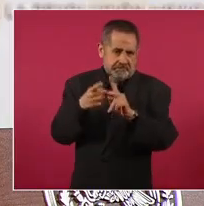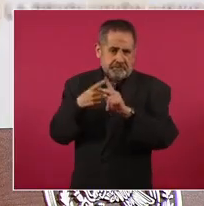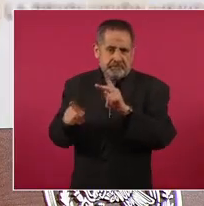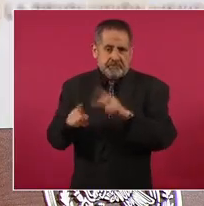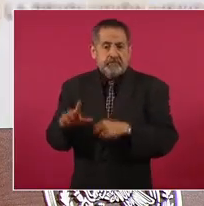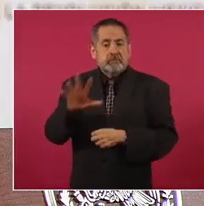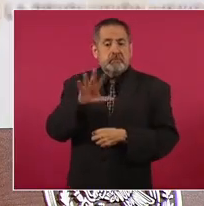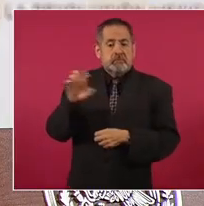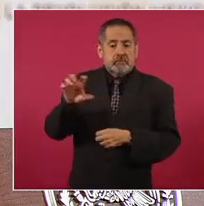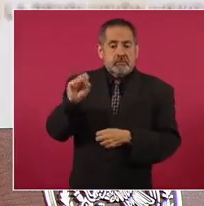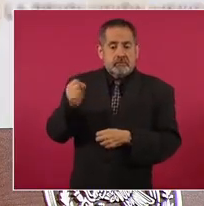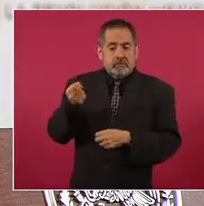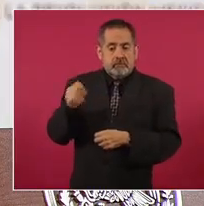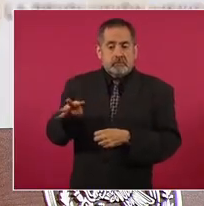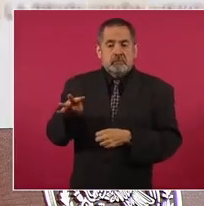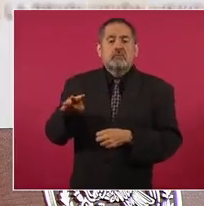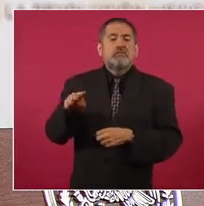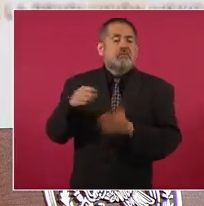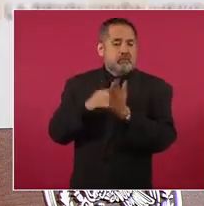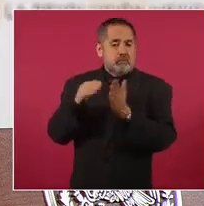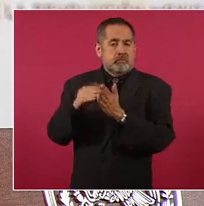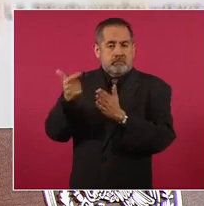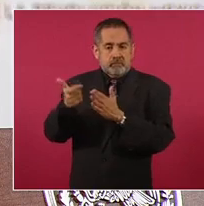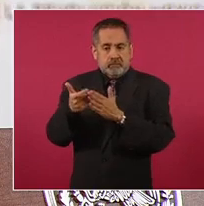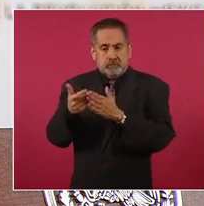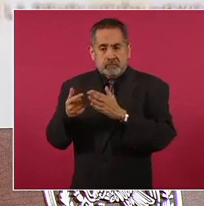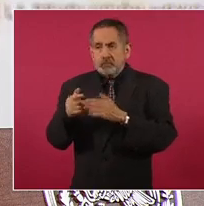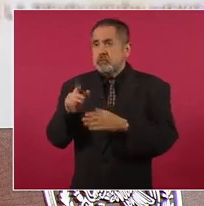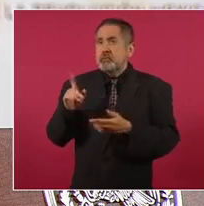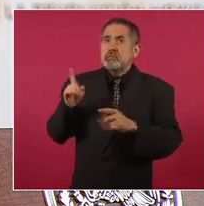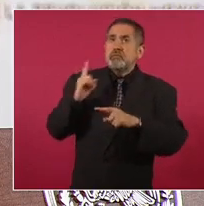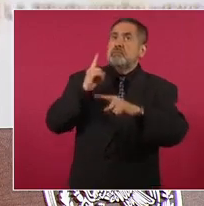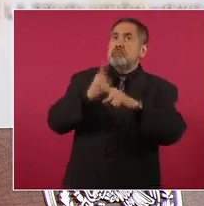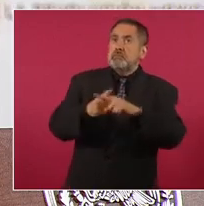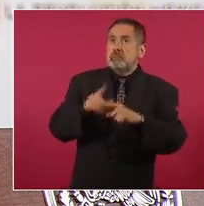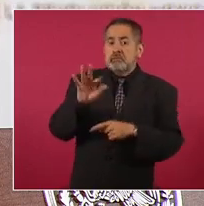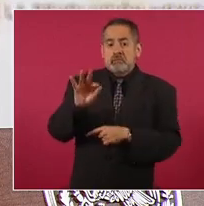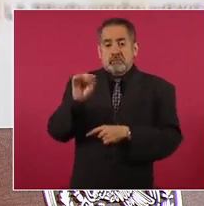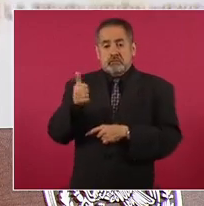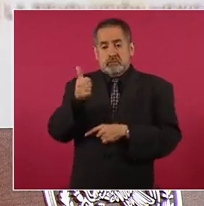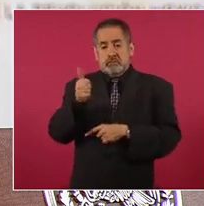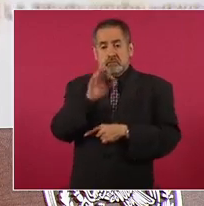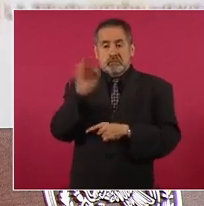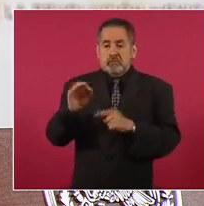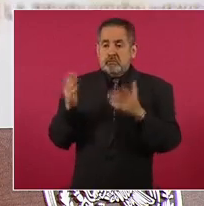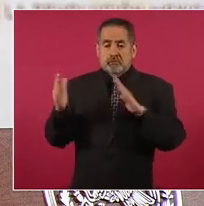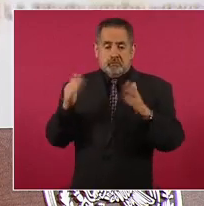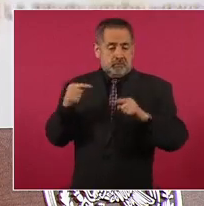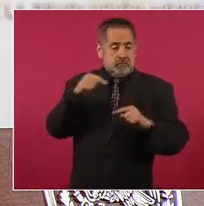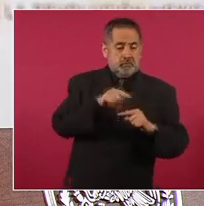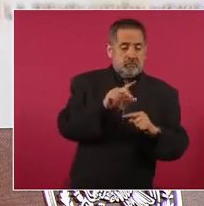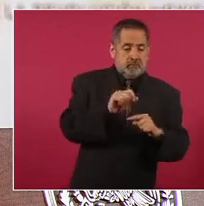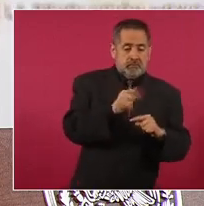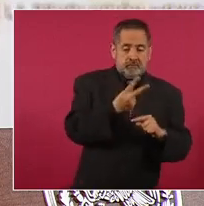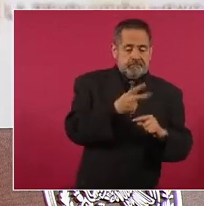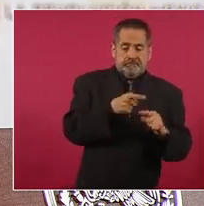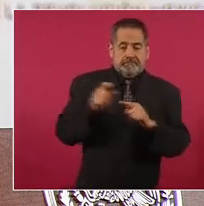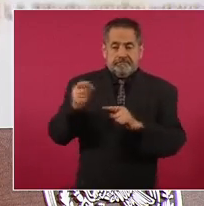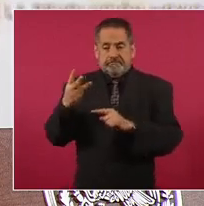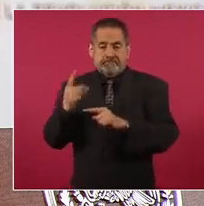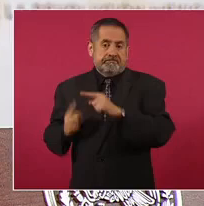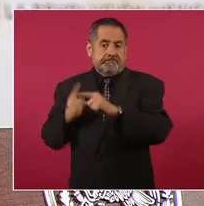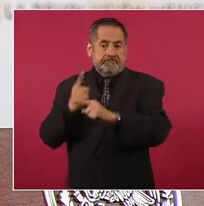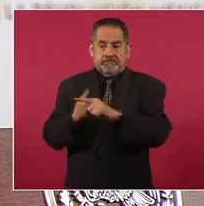de 569 millones de pesos, es un aumento de 46% respecto a 2022, lo